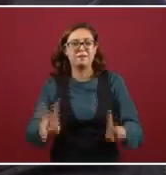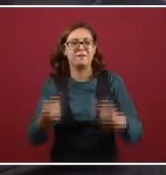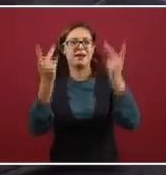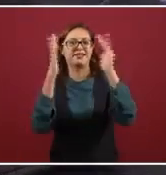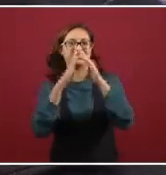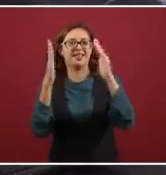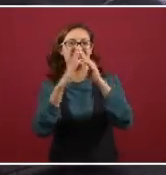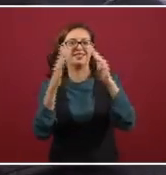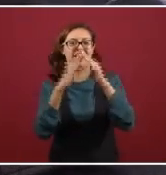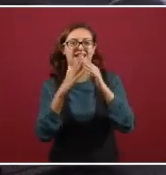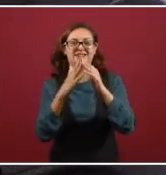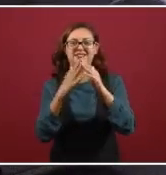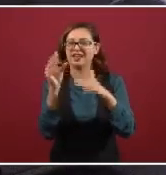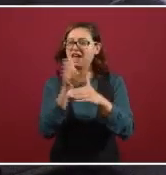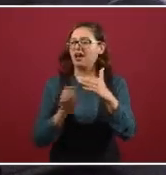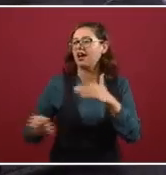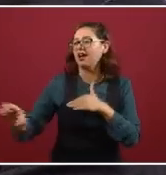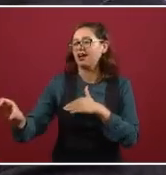de la casa